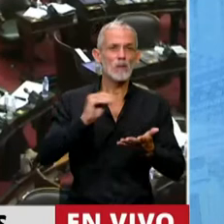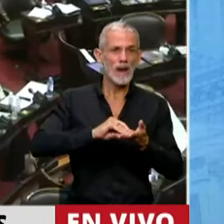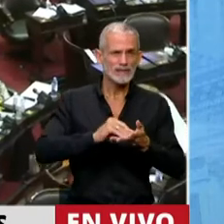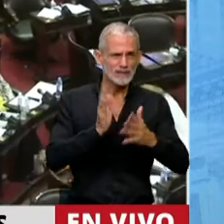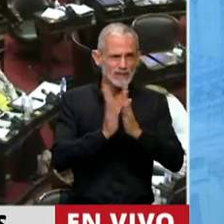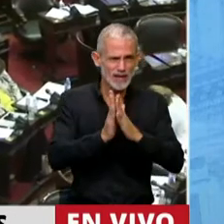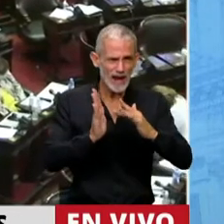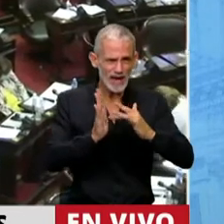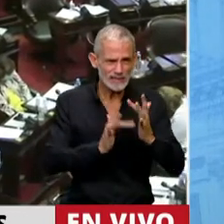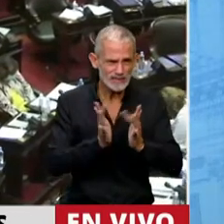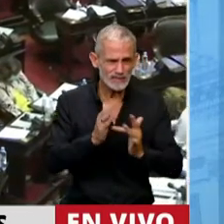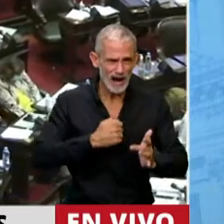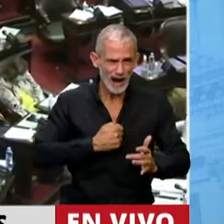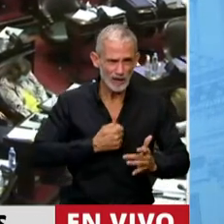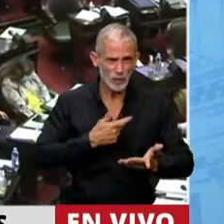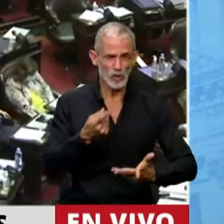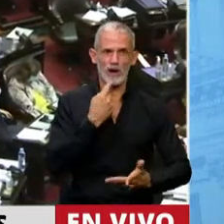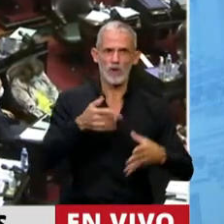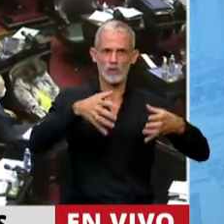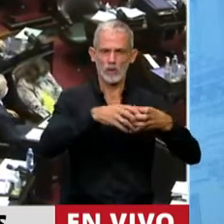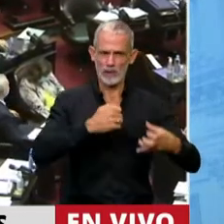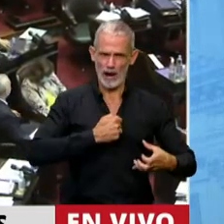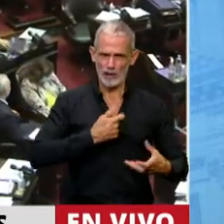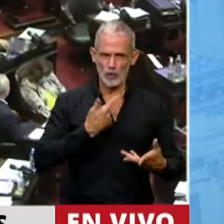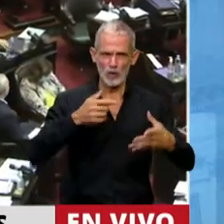episcopado, por supuesto, en el día de ayer, el episcopado que dice